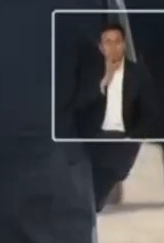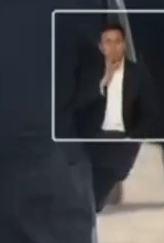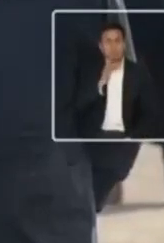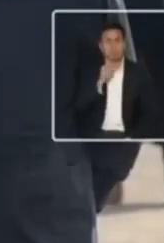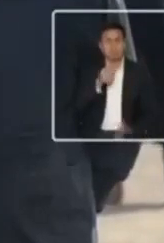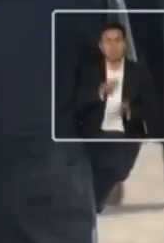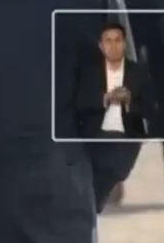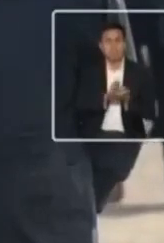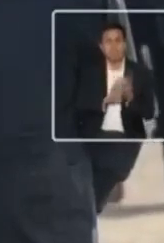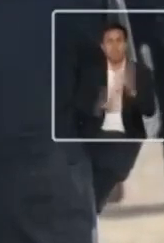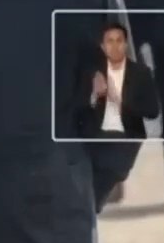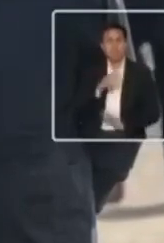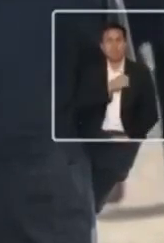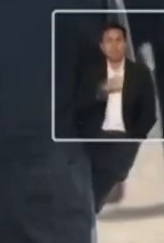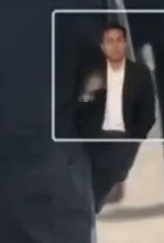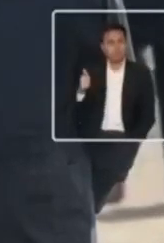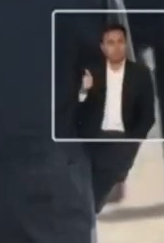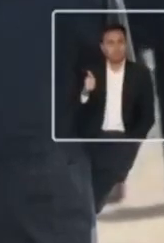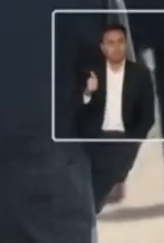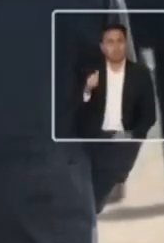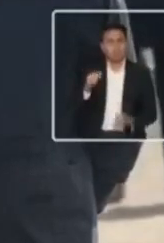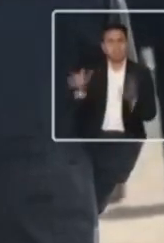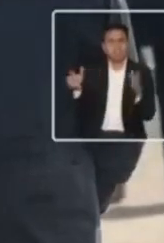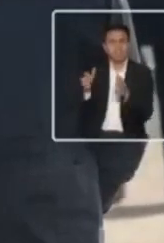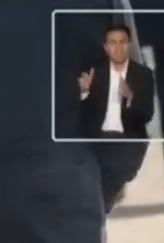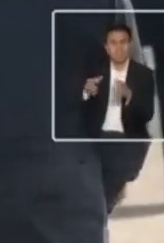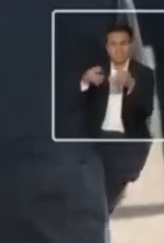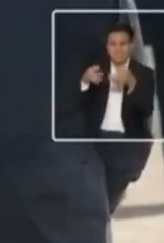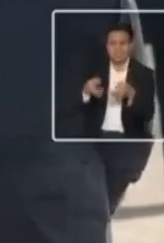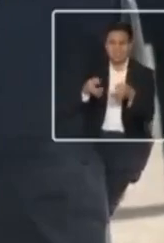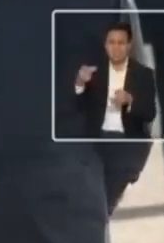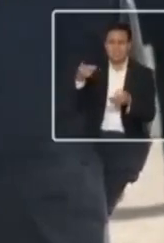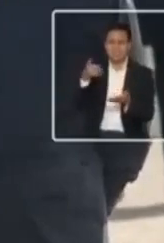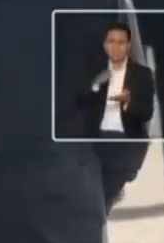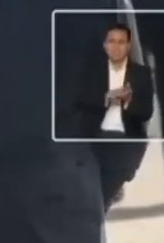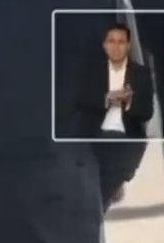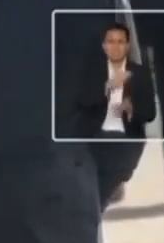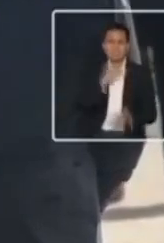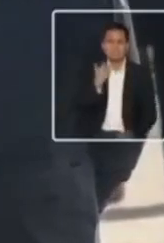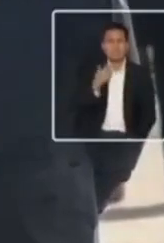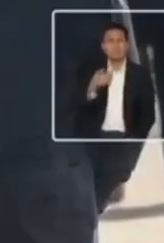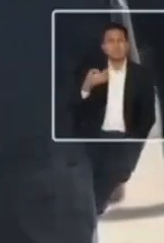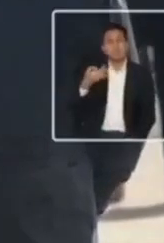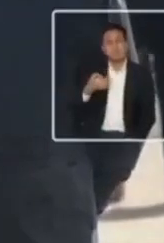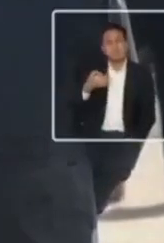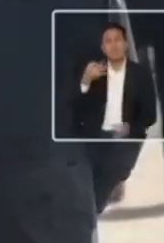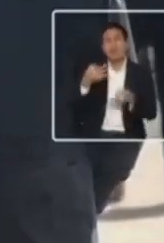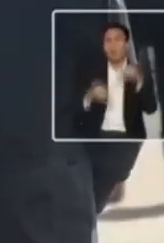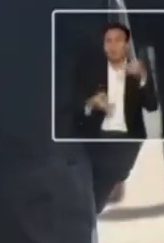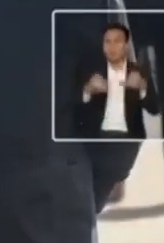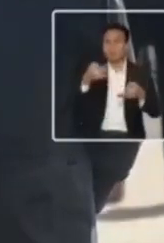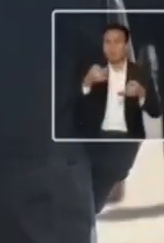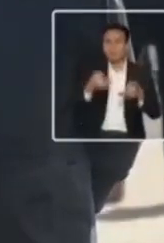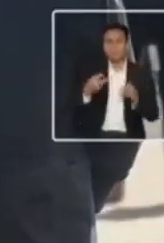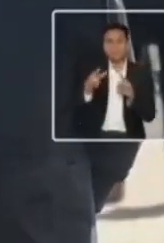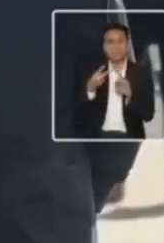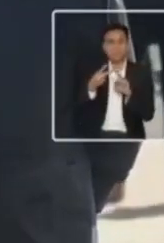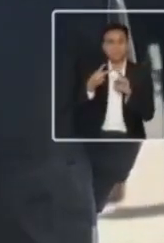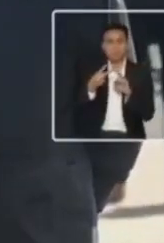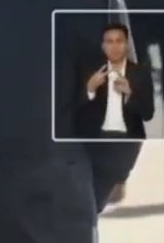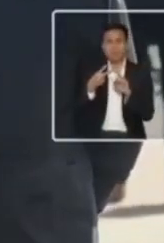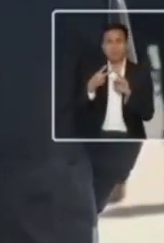cayeron cuidándonos a todos y cuidándonos de esa violencia que finalmente los asesinó. Entonces, ciertamente, justicia. Pero en segundo